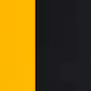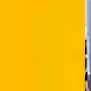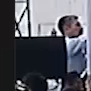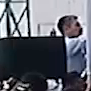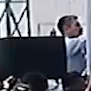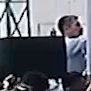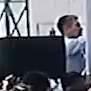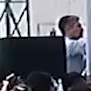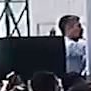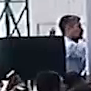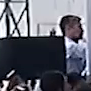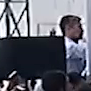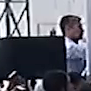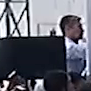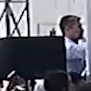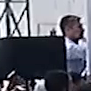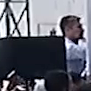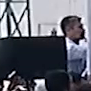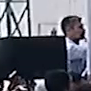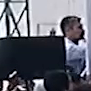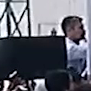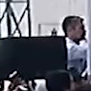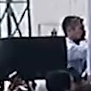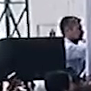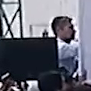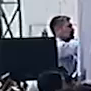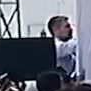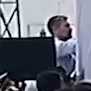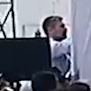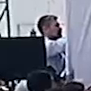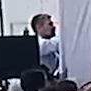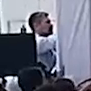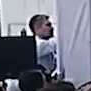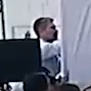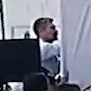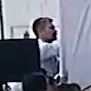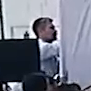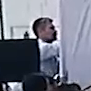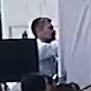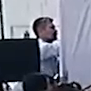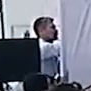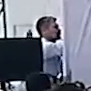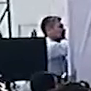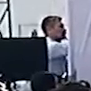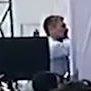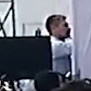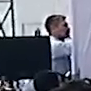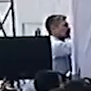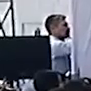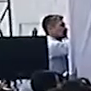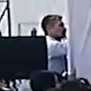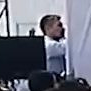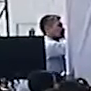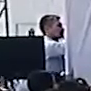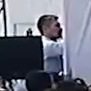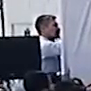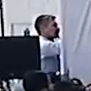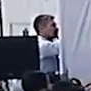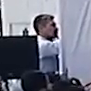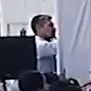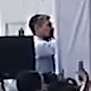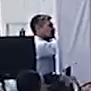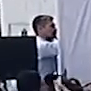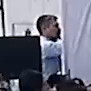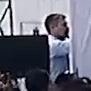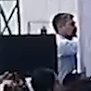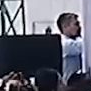La verdad es que Canacín tiene mucha historia y desafortunadamente durante muchos años Canacín era así como